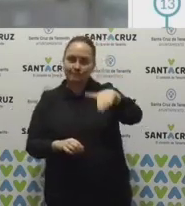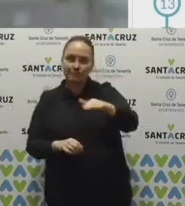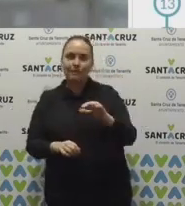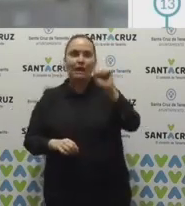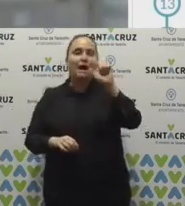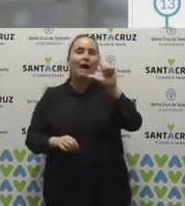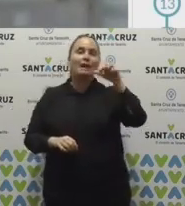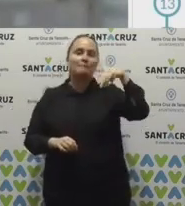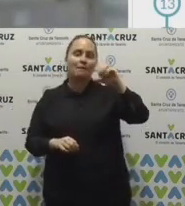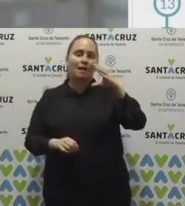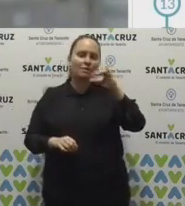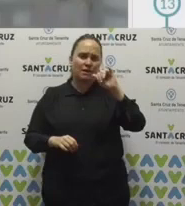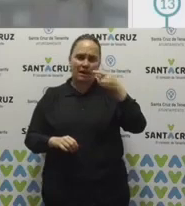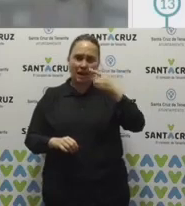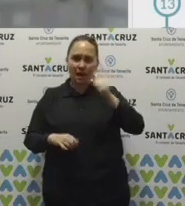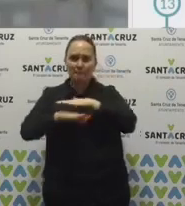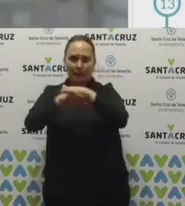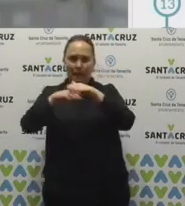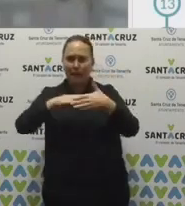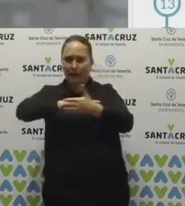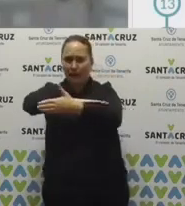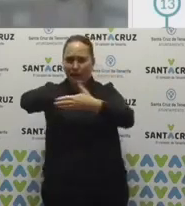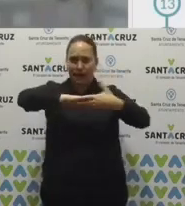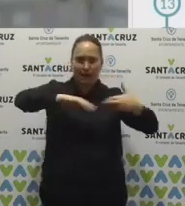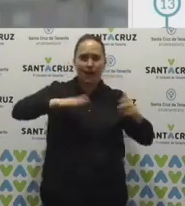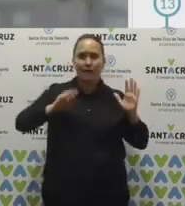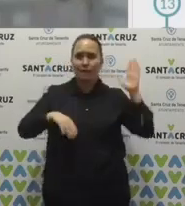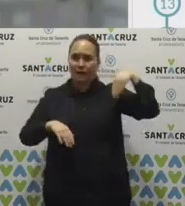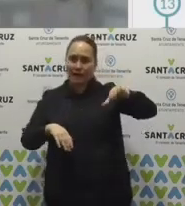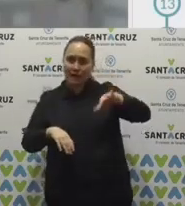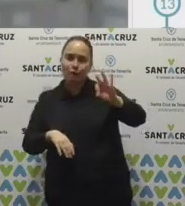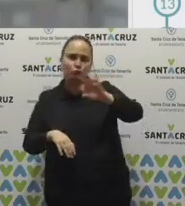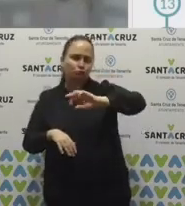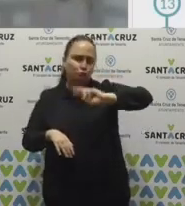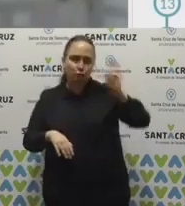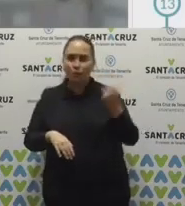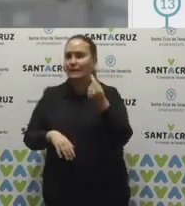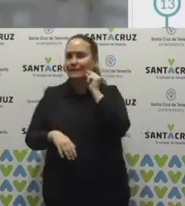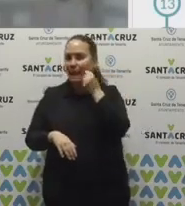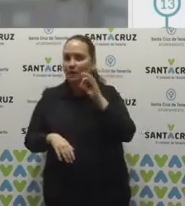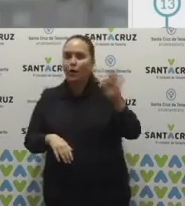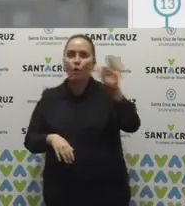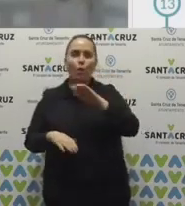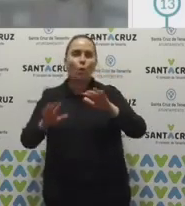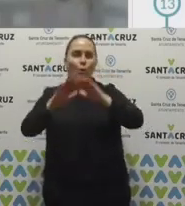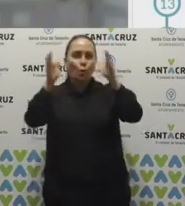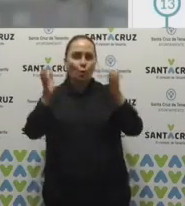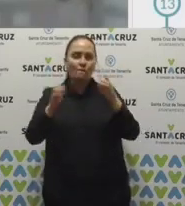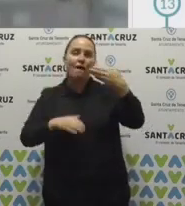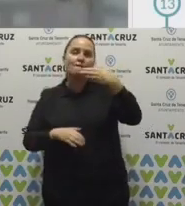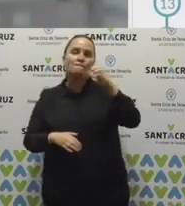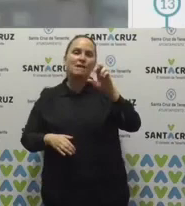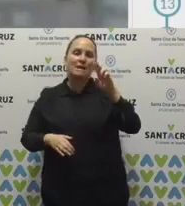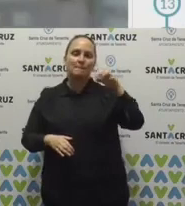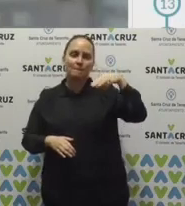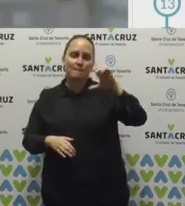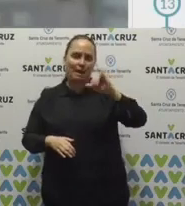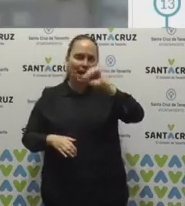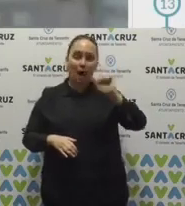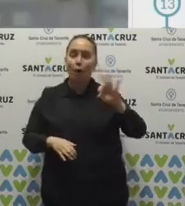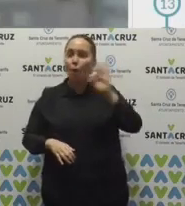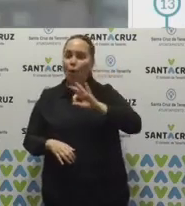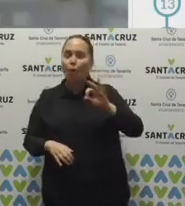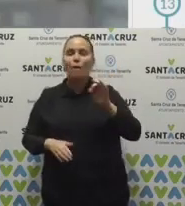of rock en negro y que este san andrés juego almeja jota unión entre nuestros son algunas de las zonas de anaga donde los